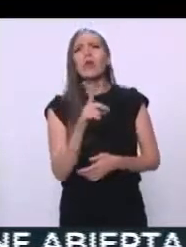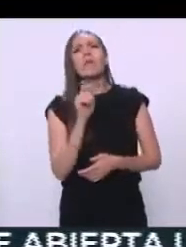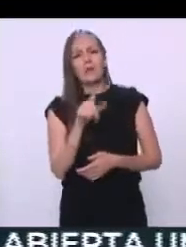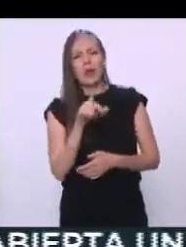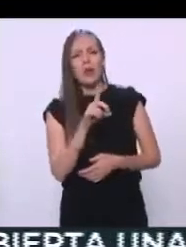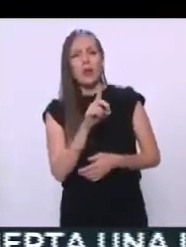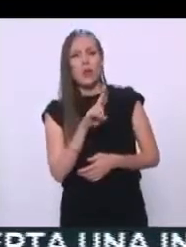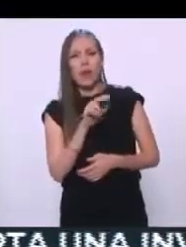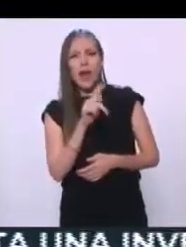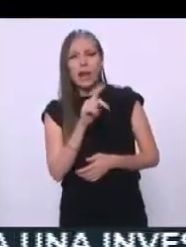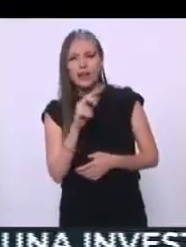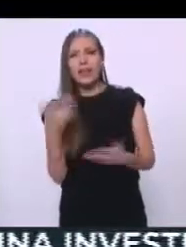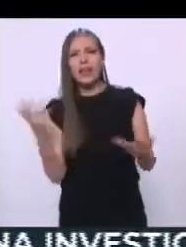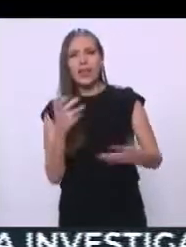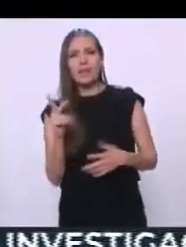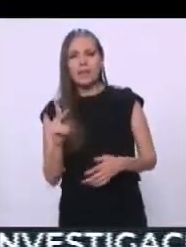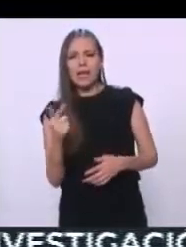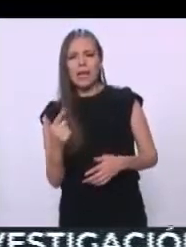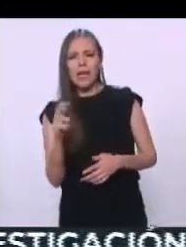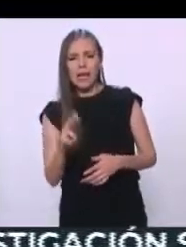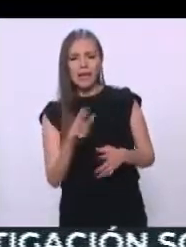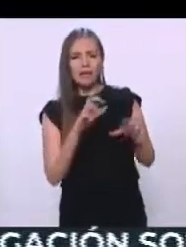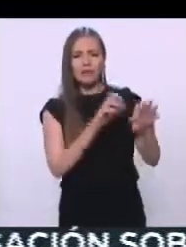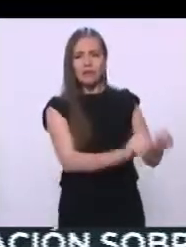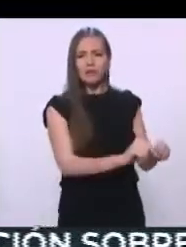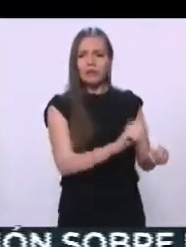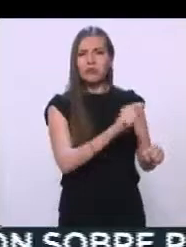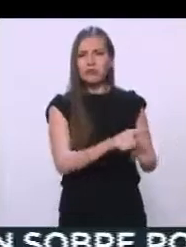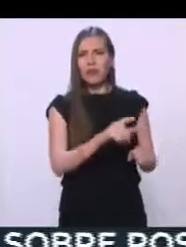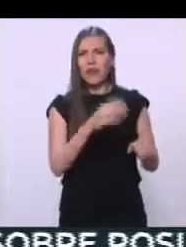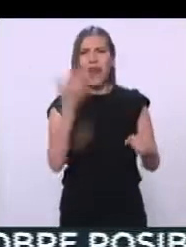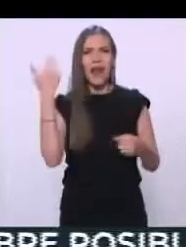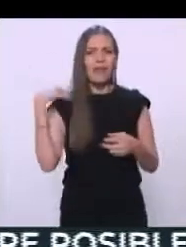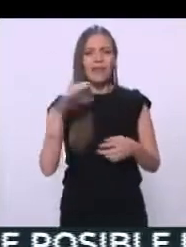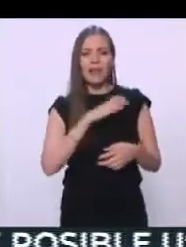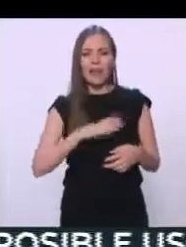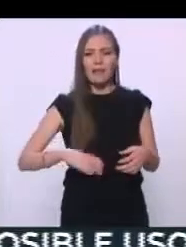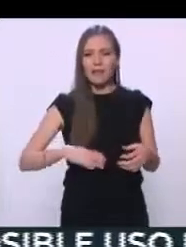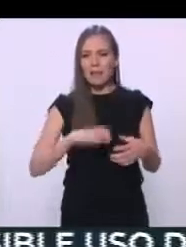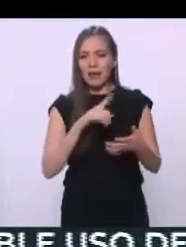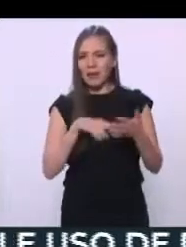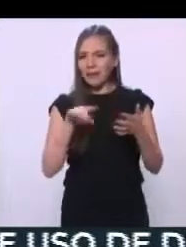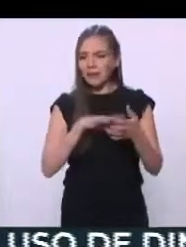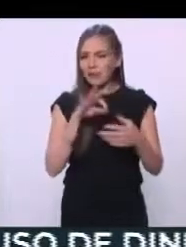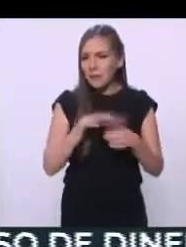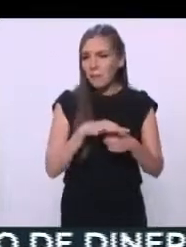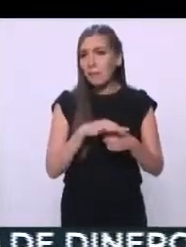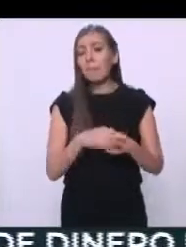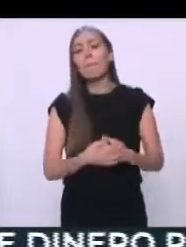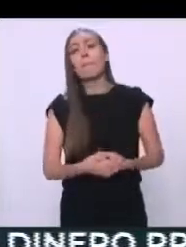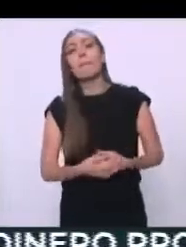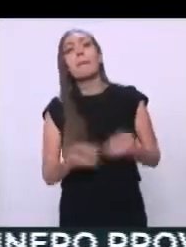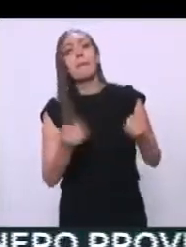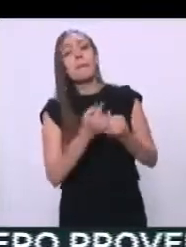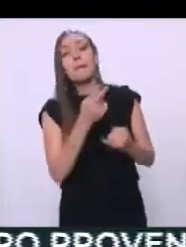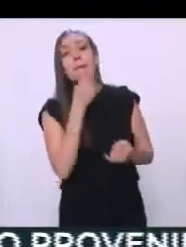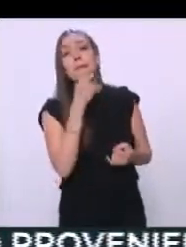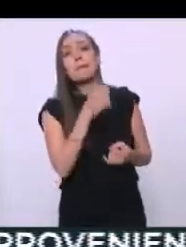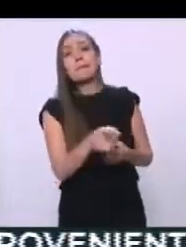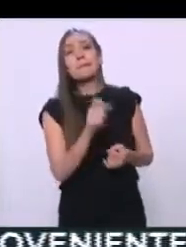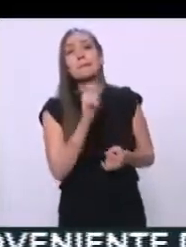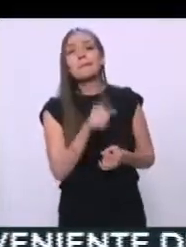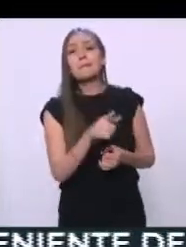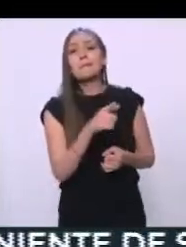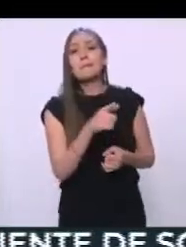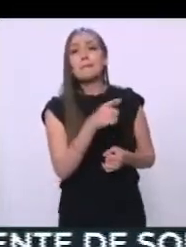la PGR durante las campañas electorales, y que después también dijo que era el Poder Judicial el que había echado abajo el caso, pero a mí